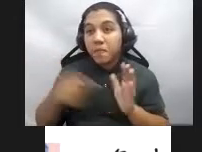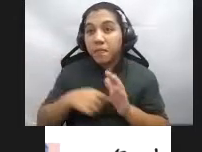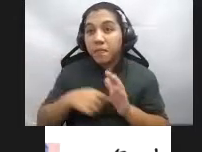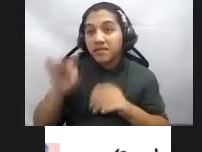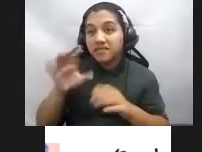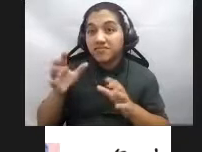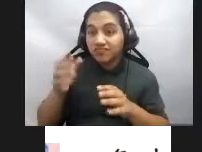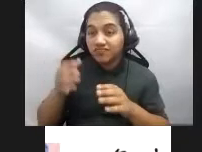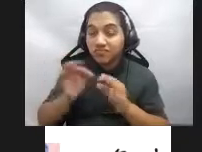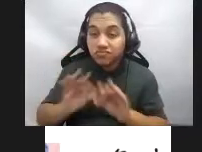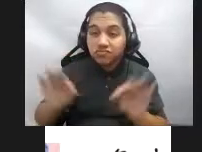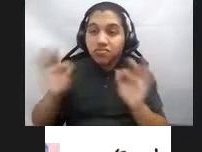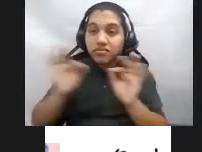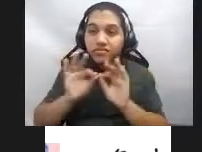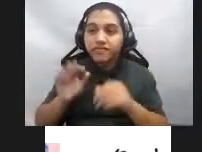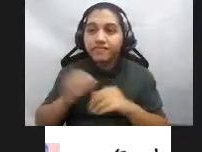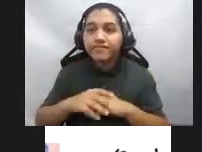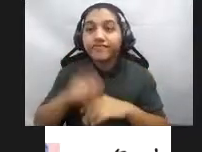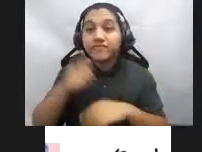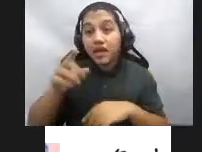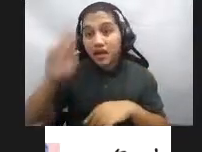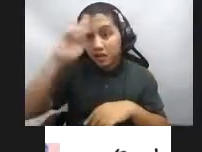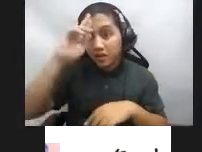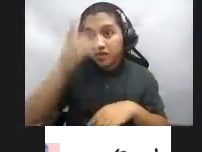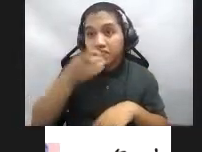República Dominicana también tiene un barrio chino.